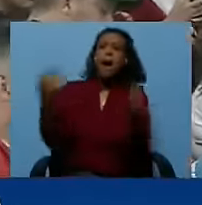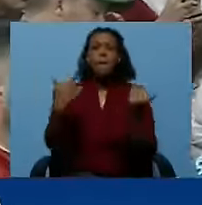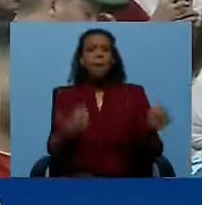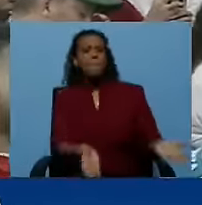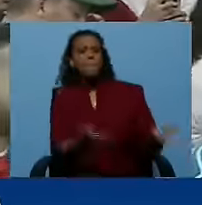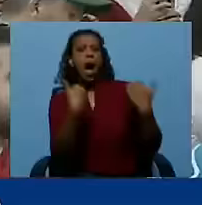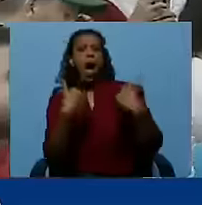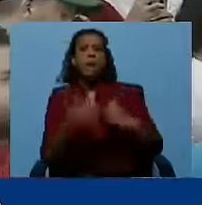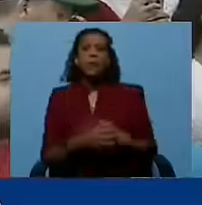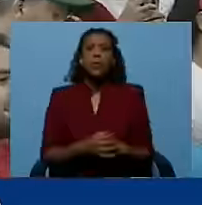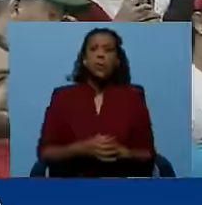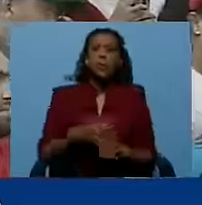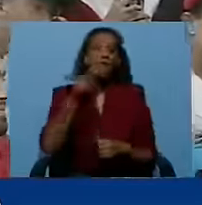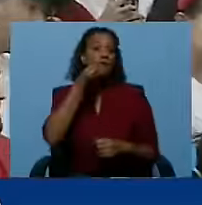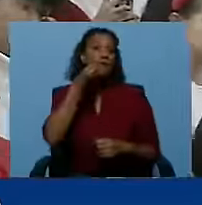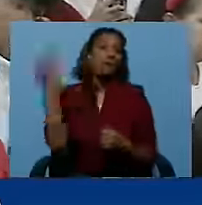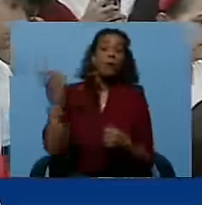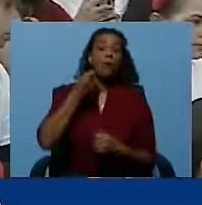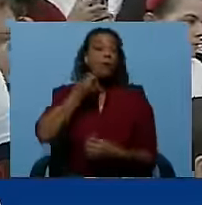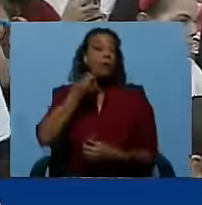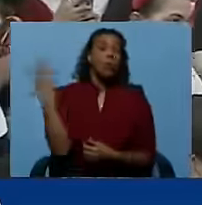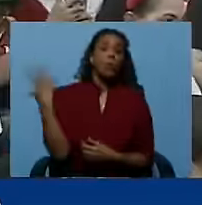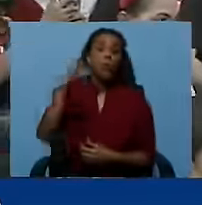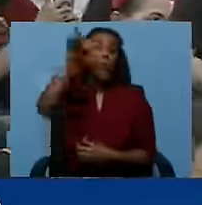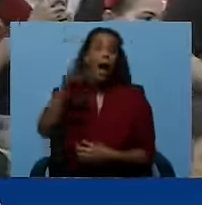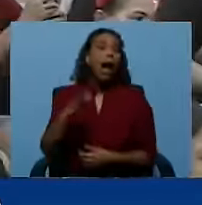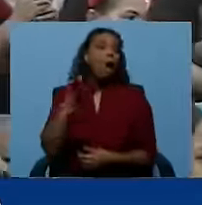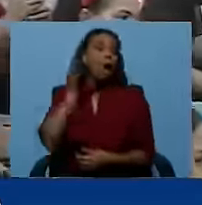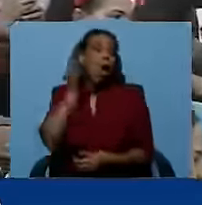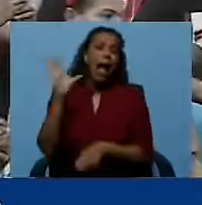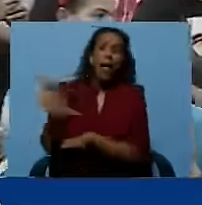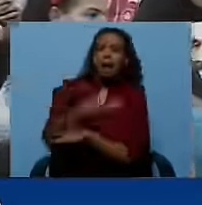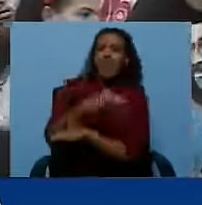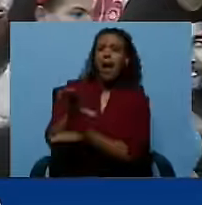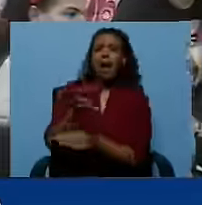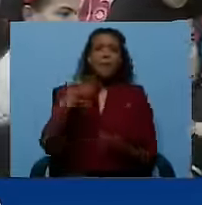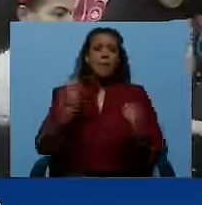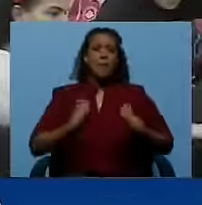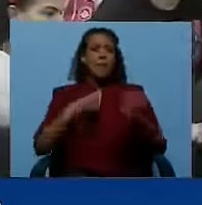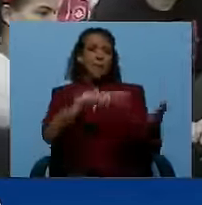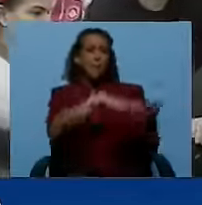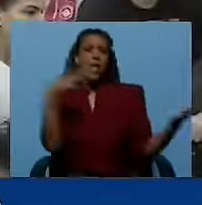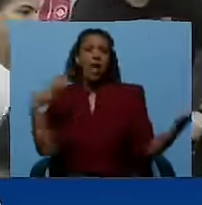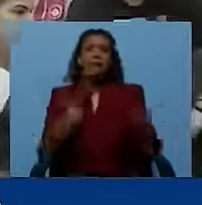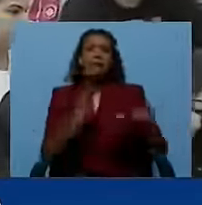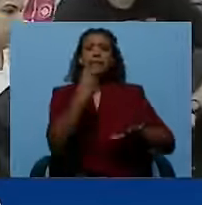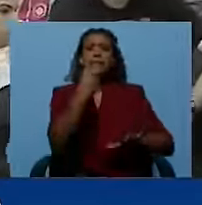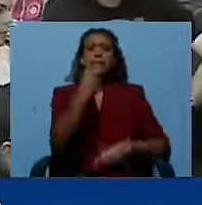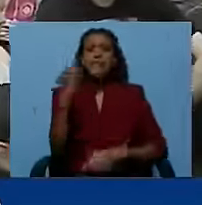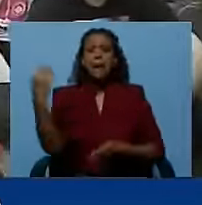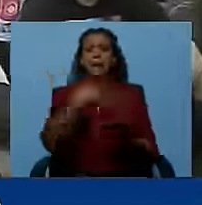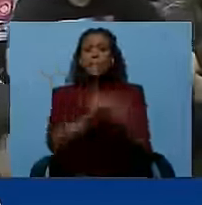Lele Pons. Yo no sabía quién era Lele Pons. 100 millones de seguidores.